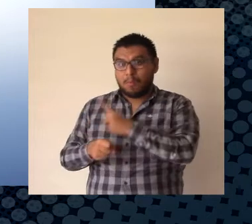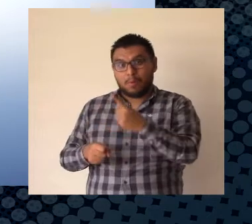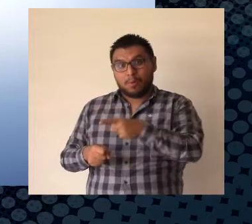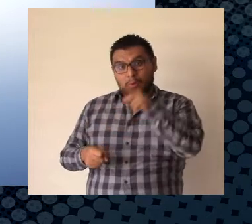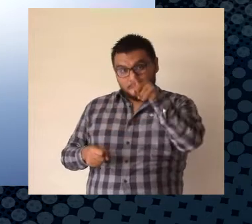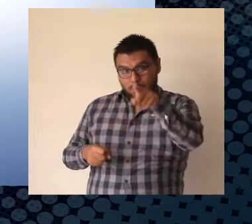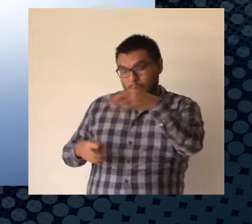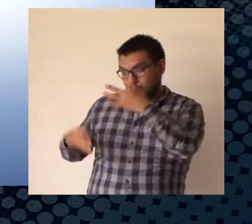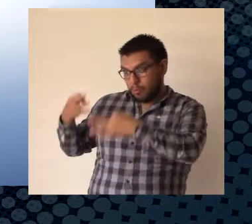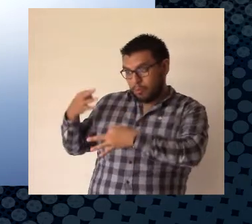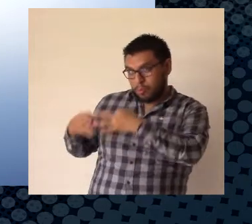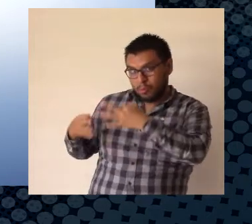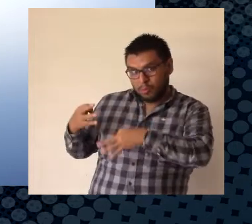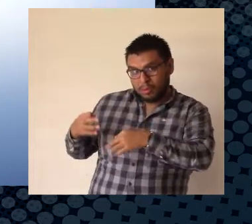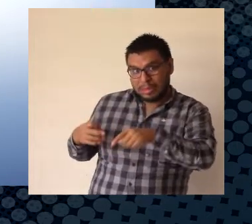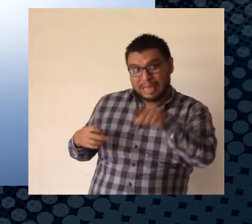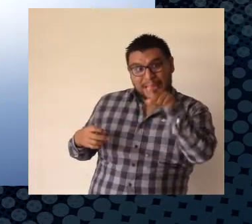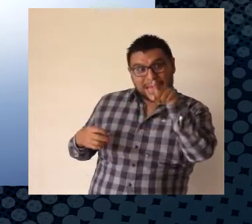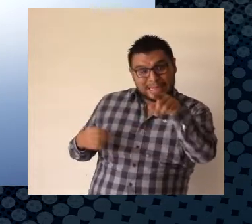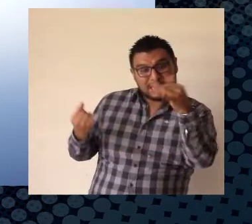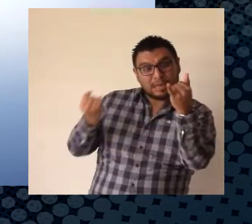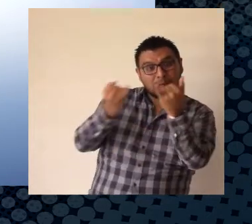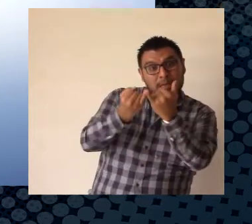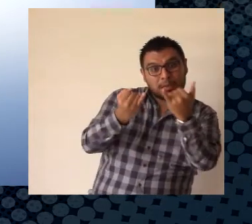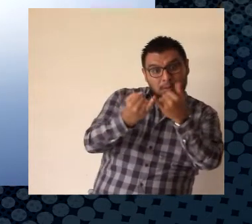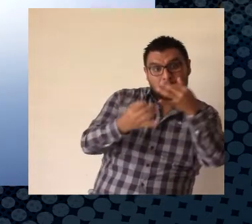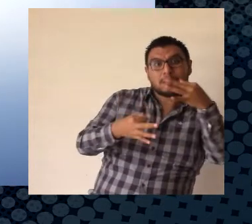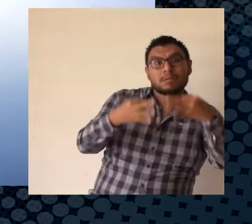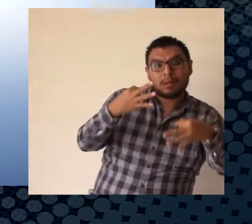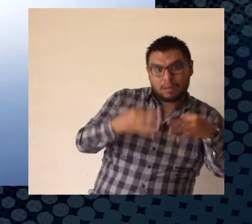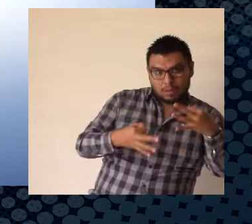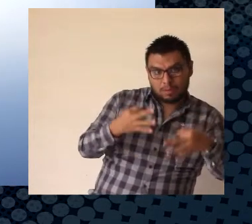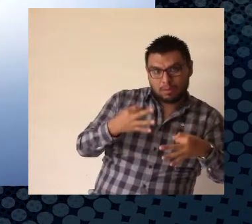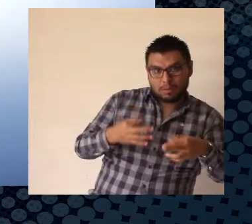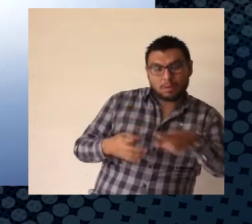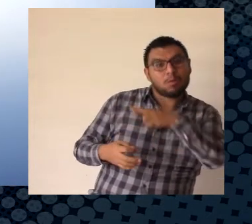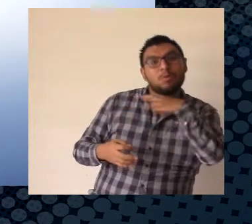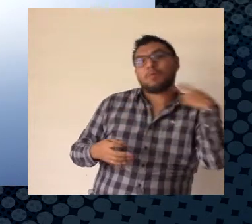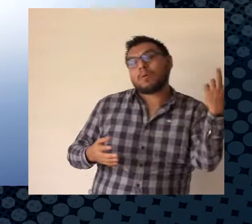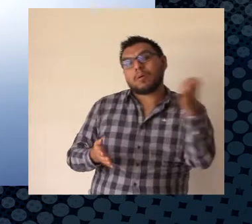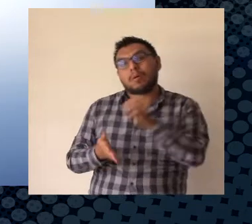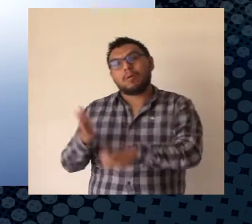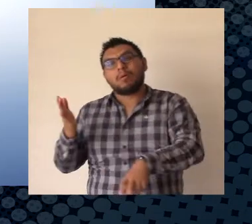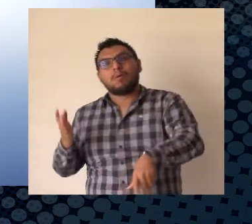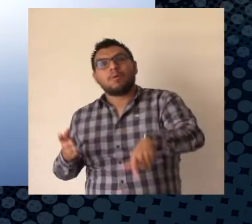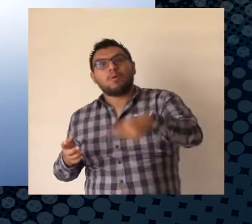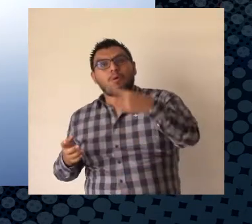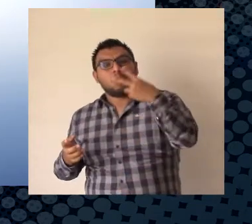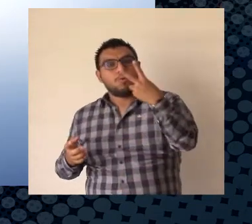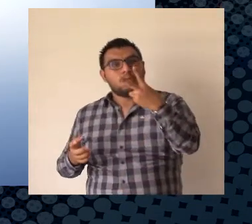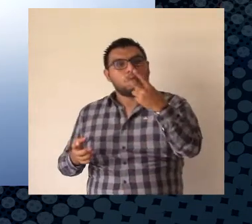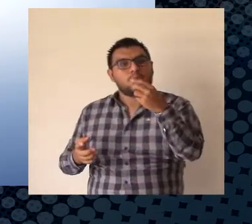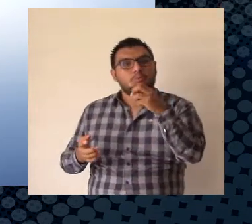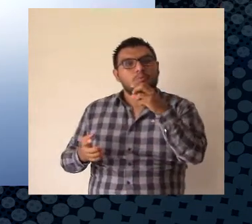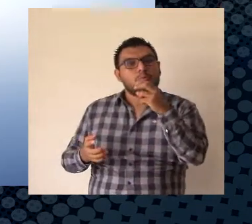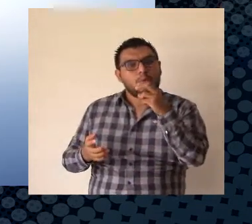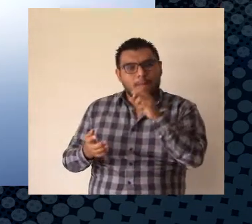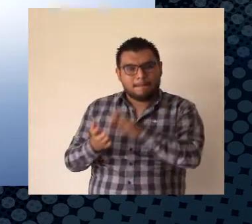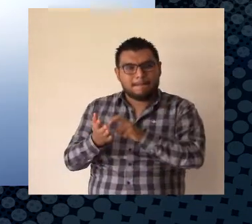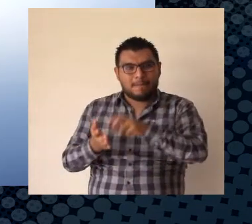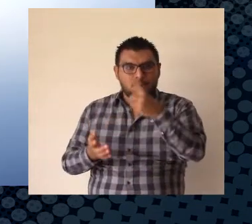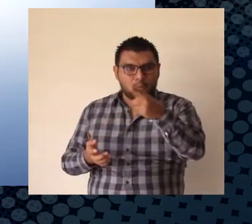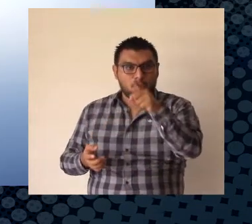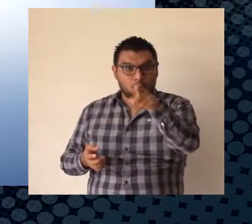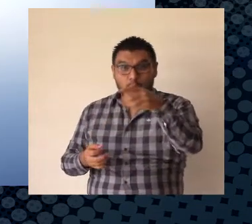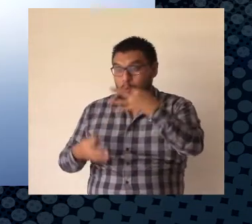juicio con que juzgáis, seréis juzgados. Romanos 2.1. Pues en lo que juzgas